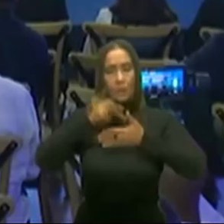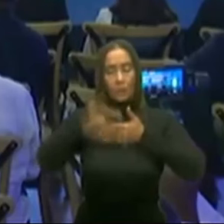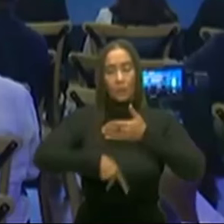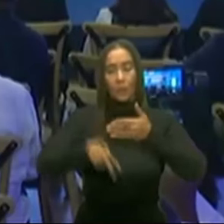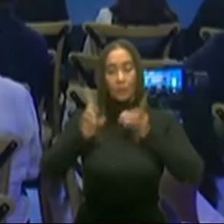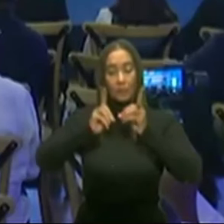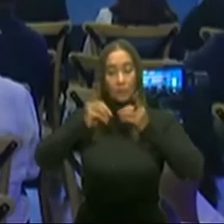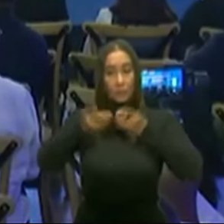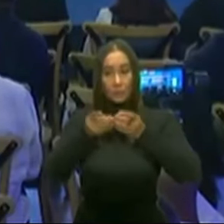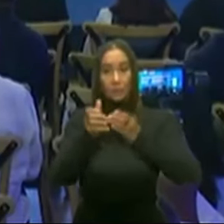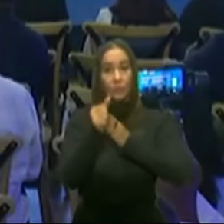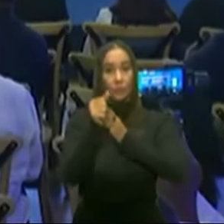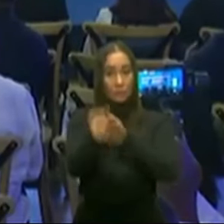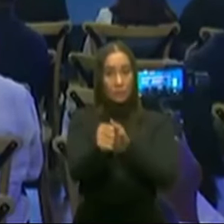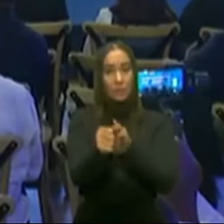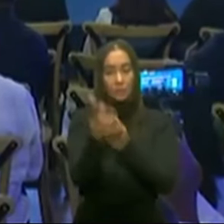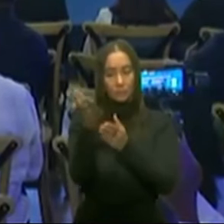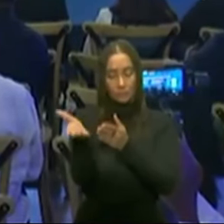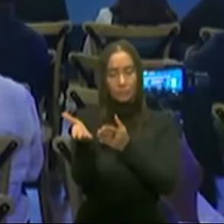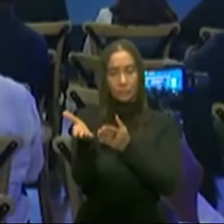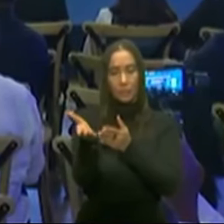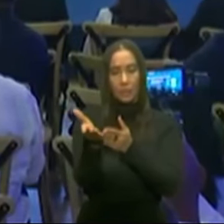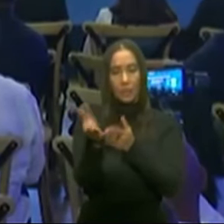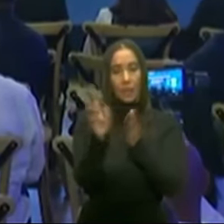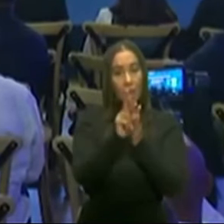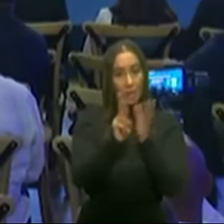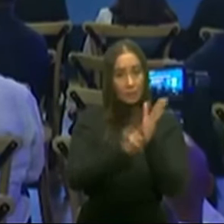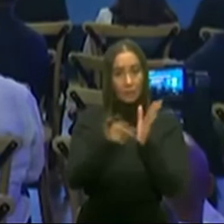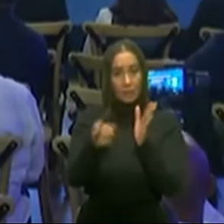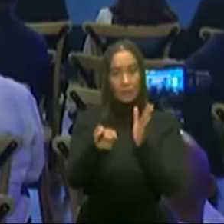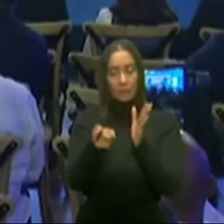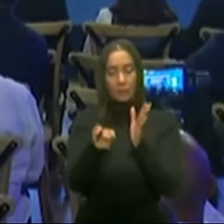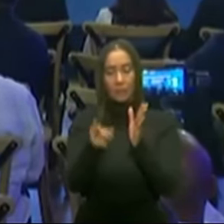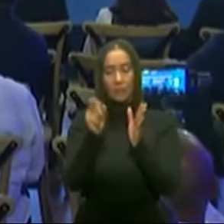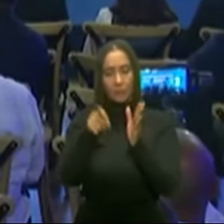director. Ahí están las condiciones que debe tener el director.